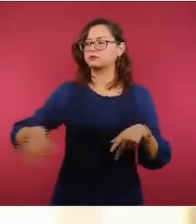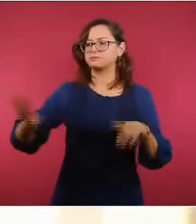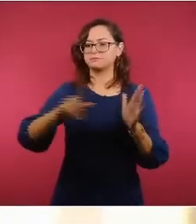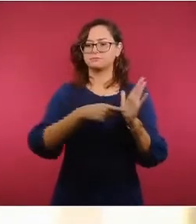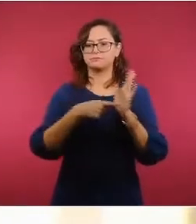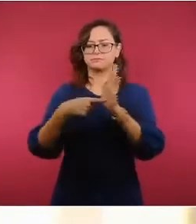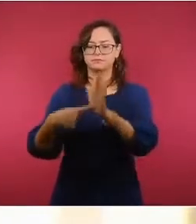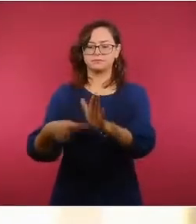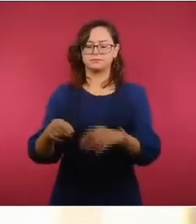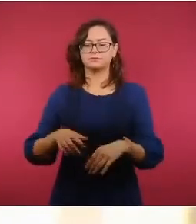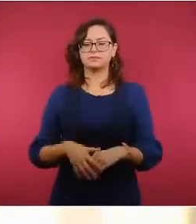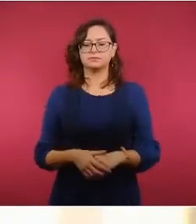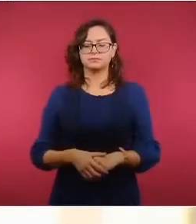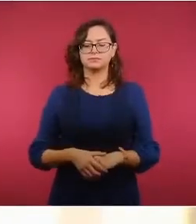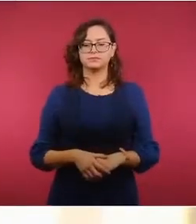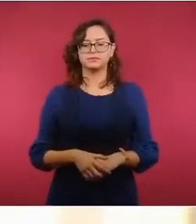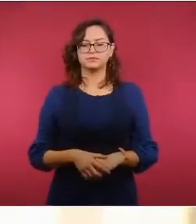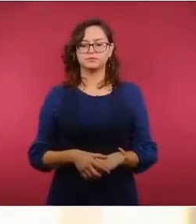Ernesto Prieto,